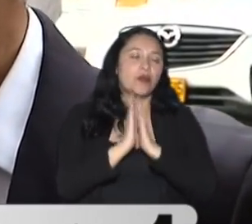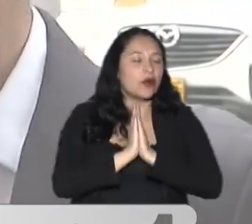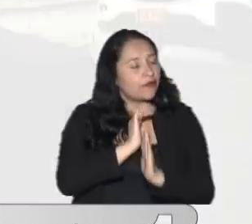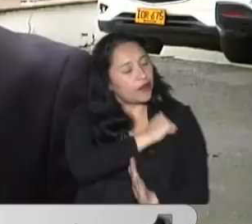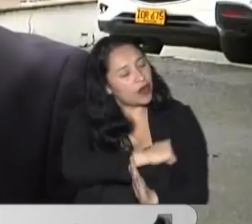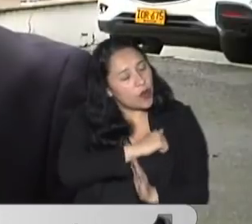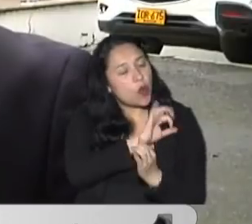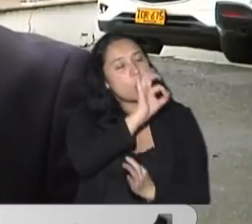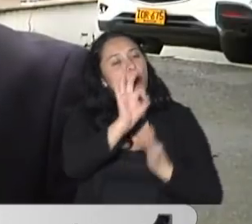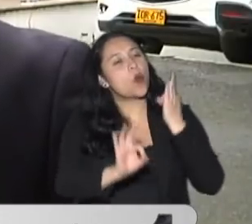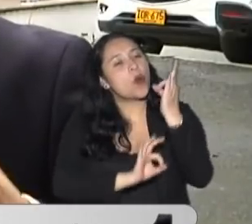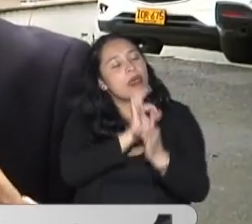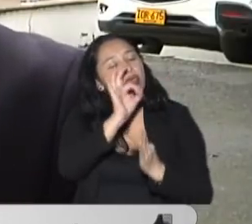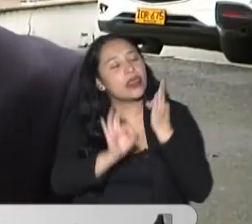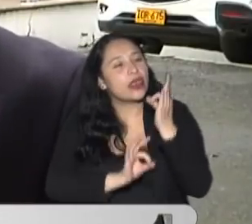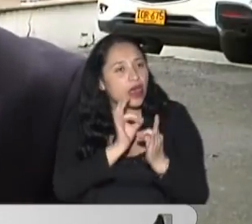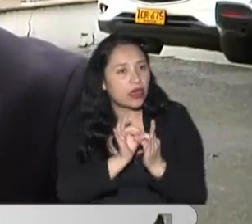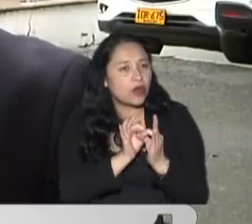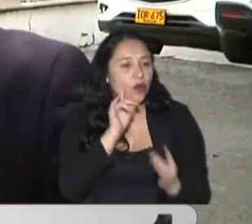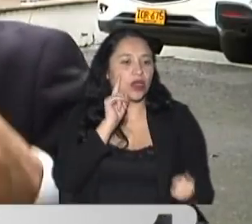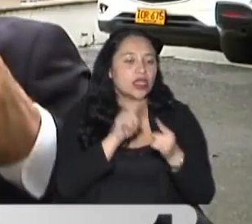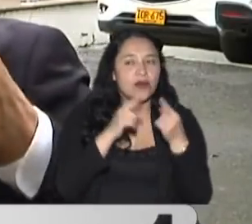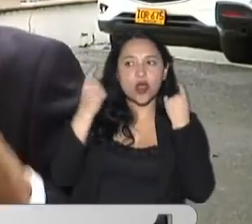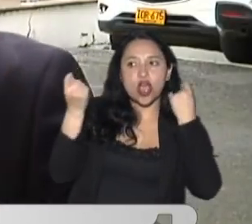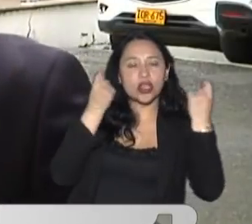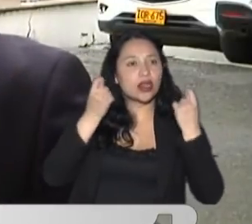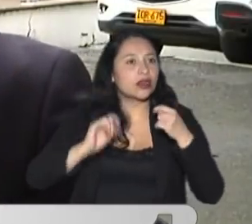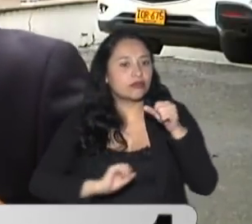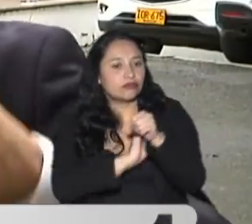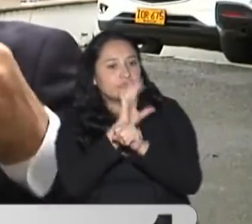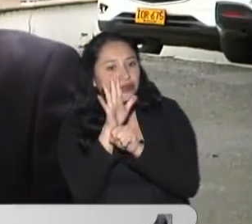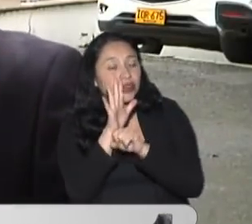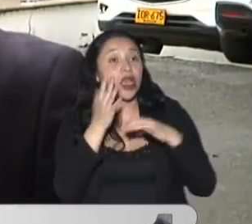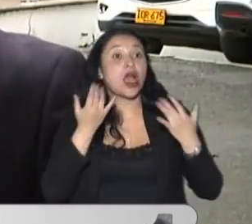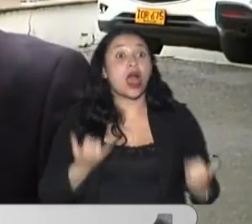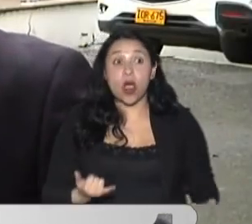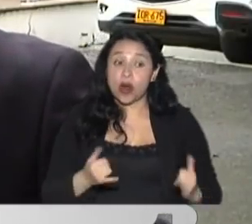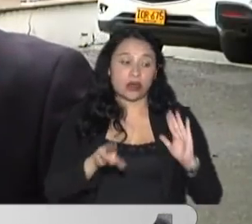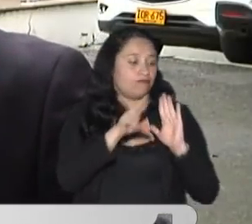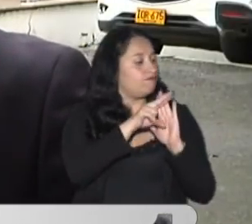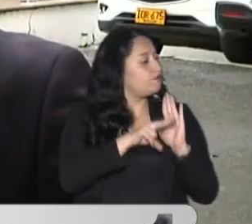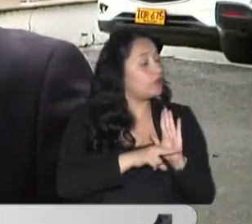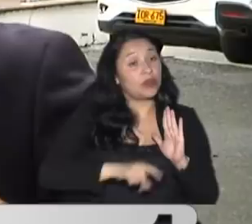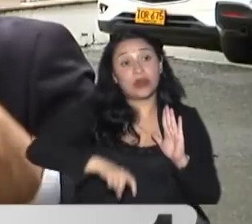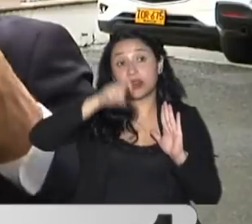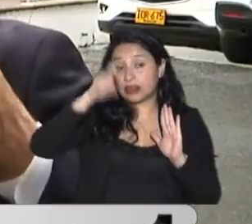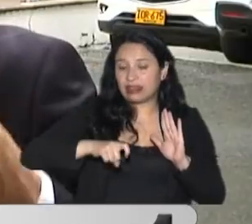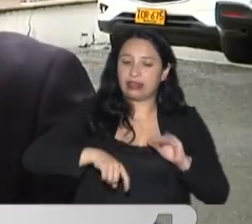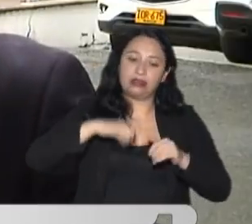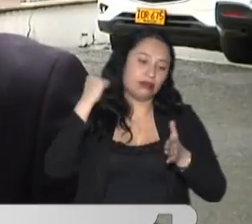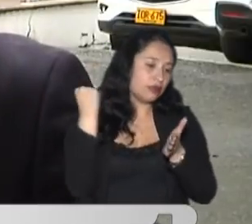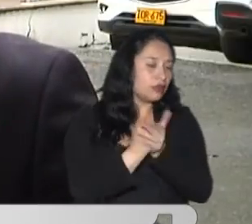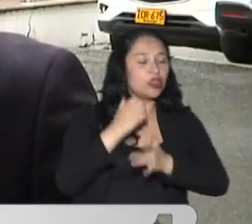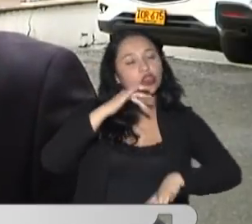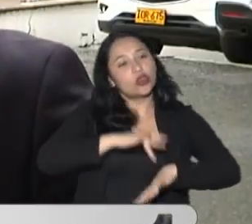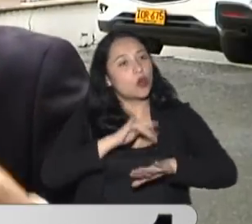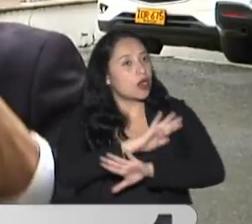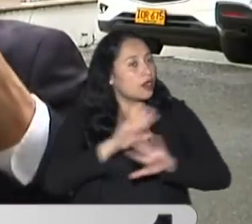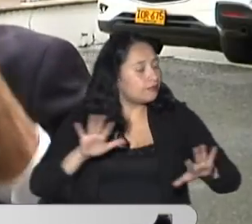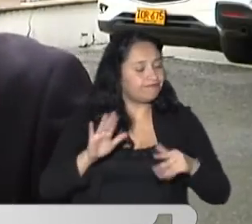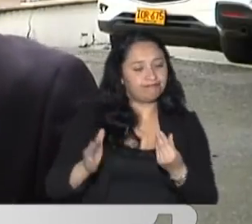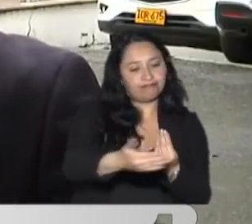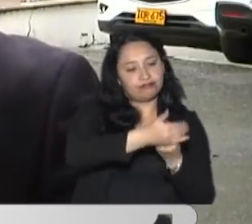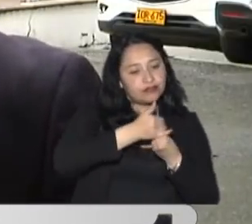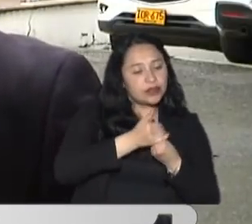No vamos a dejar de tomar las medidas necesarias para proteger